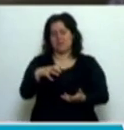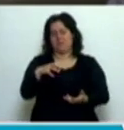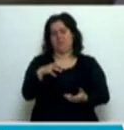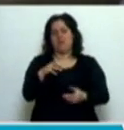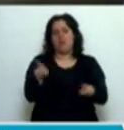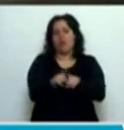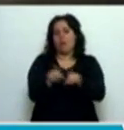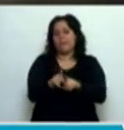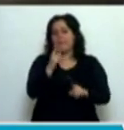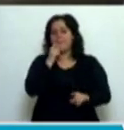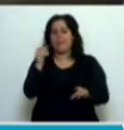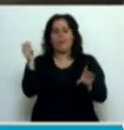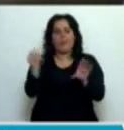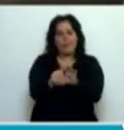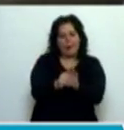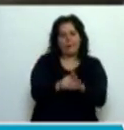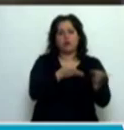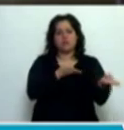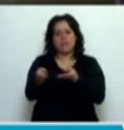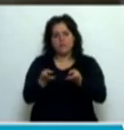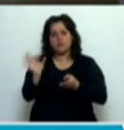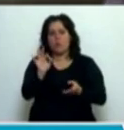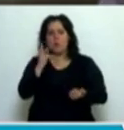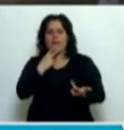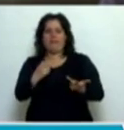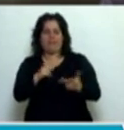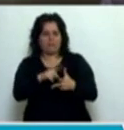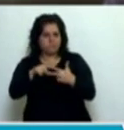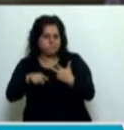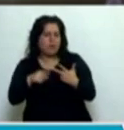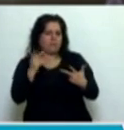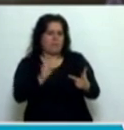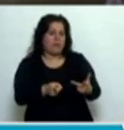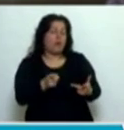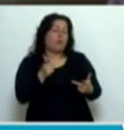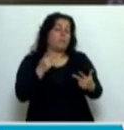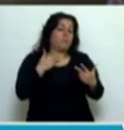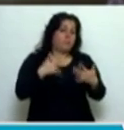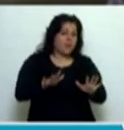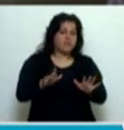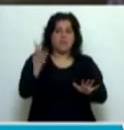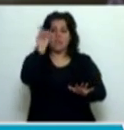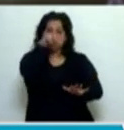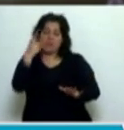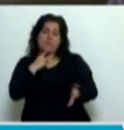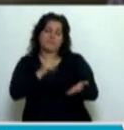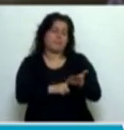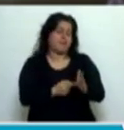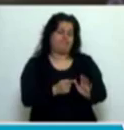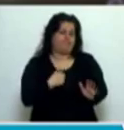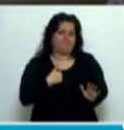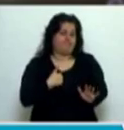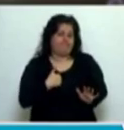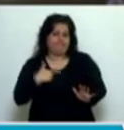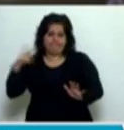pasa con el conjunto de bancos, servicios, energía y demás. Puede pasar otra cosa, que el Estado decida retirarse, en cuyo caso tampoco